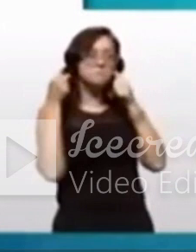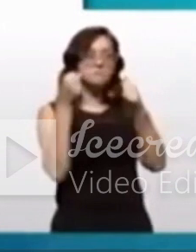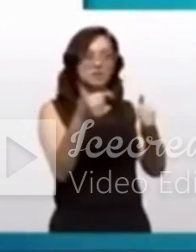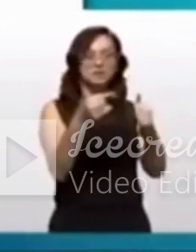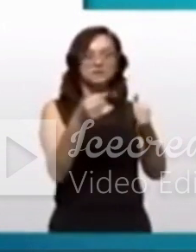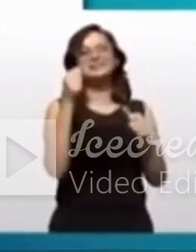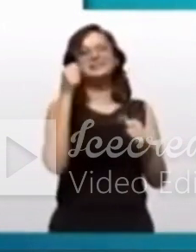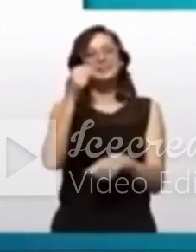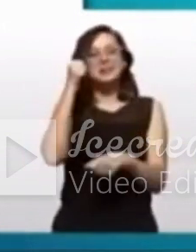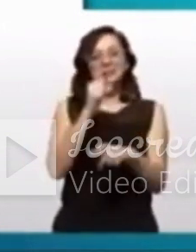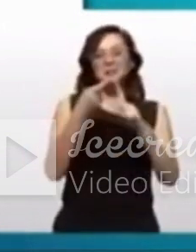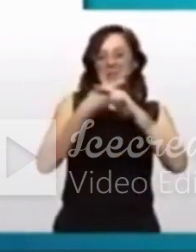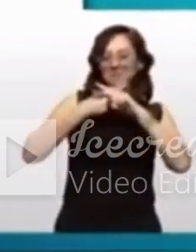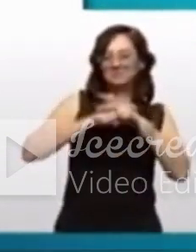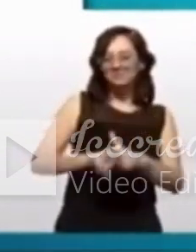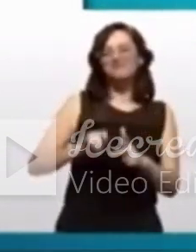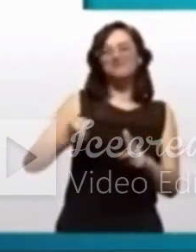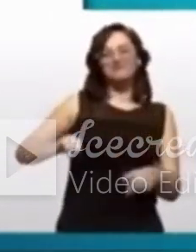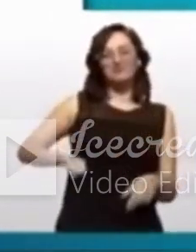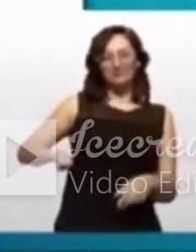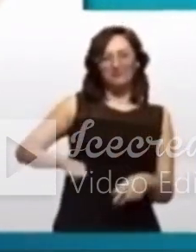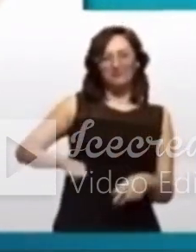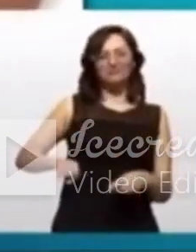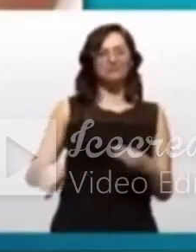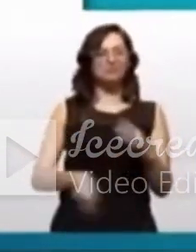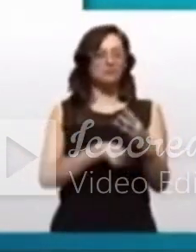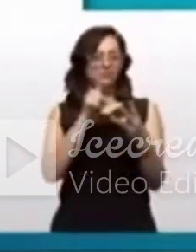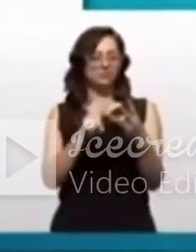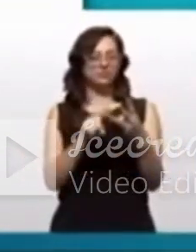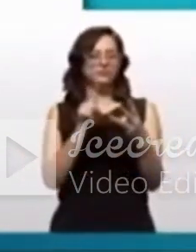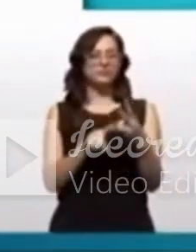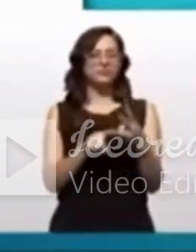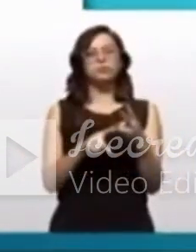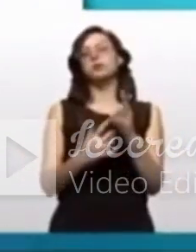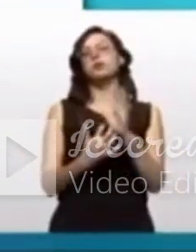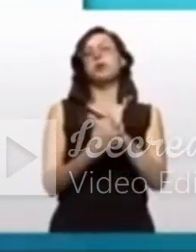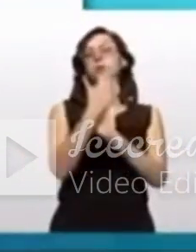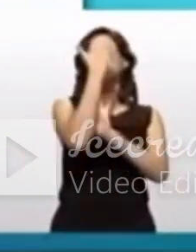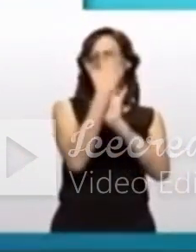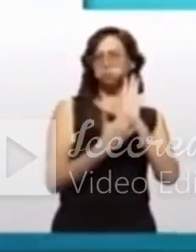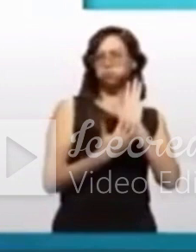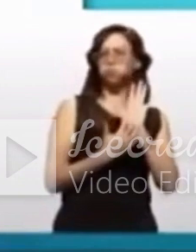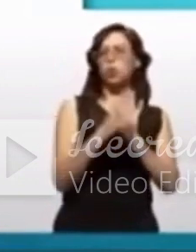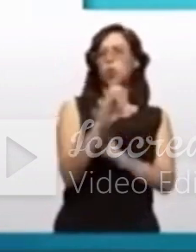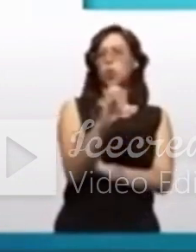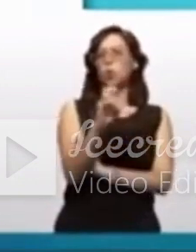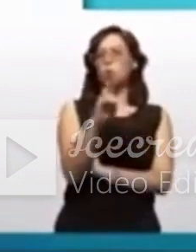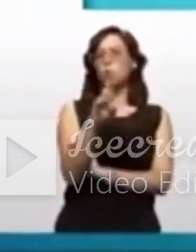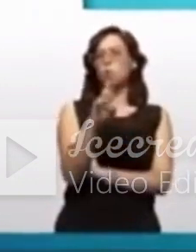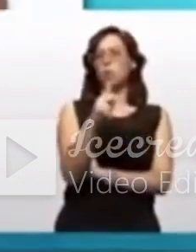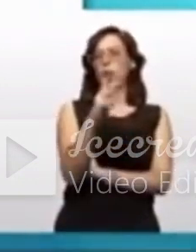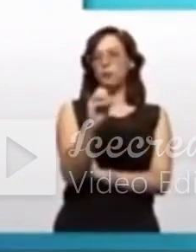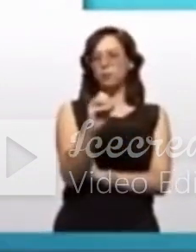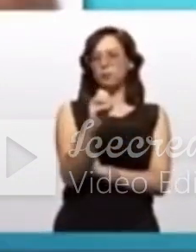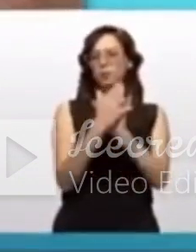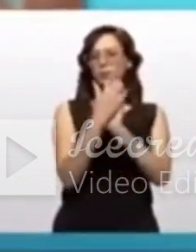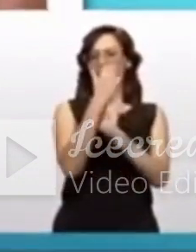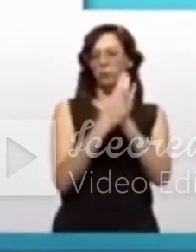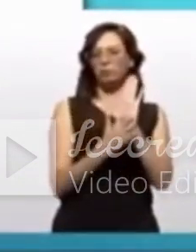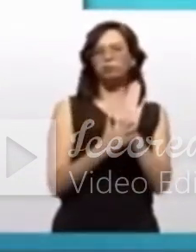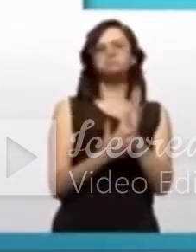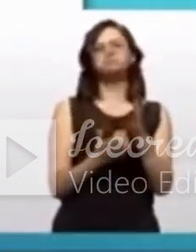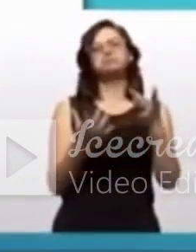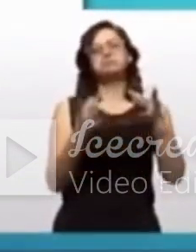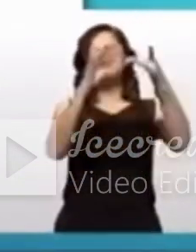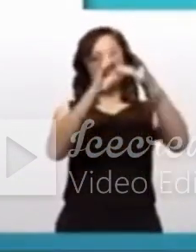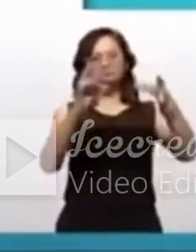los contenidos interesantes y atractivos. Cuerpo del reportaje. Los párrafos siguientes se desarrollan el tema y